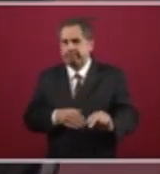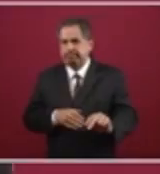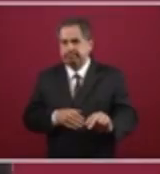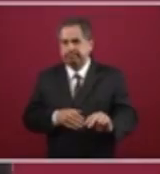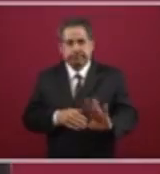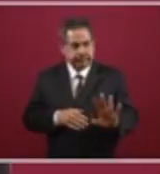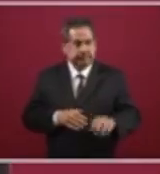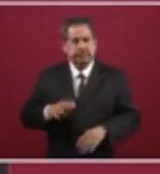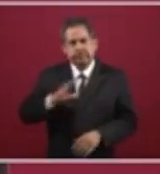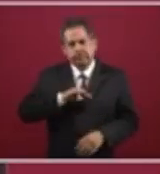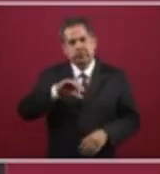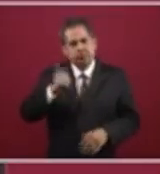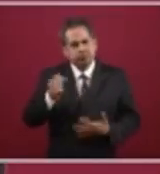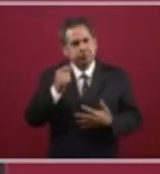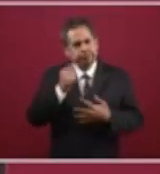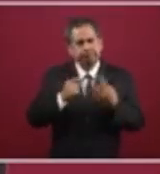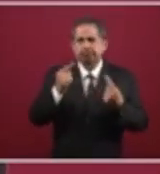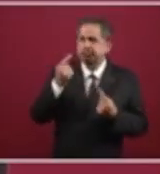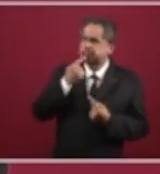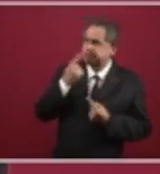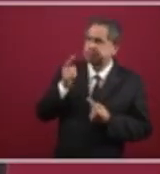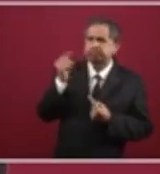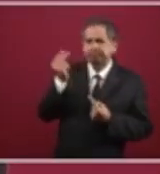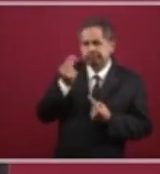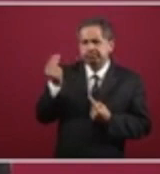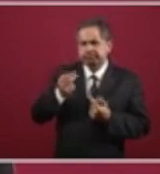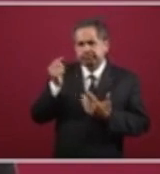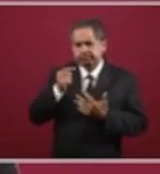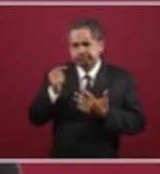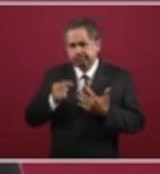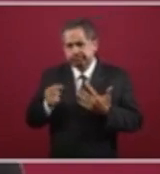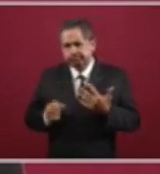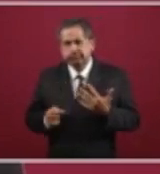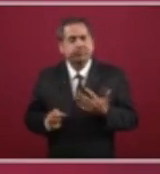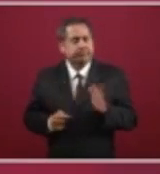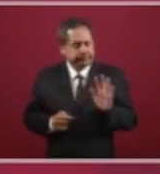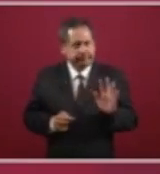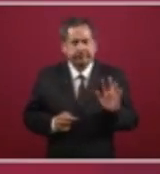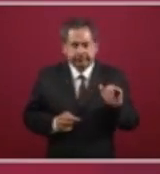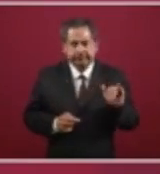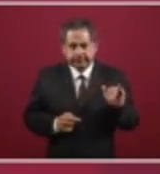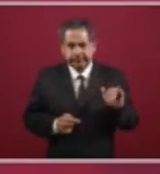demandas de los sectores, se toman en cuenta, pero nosotros